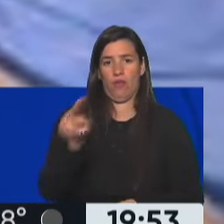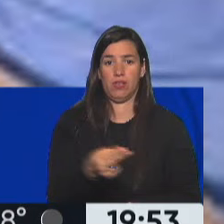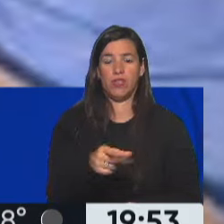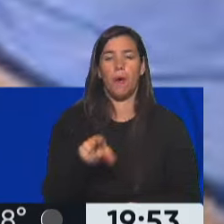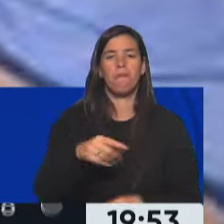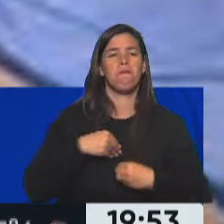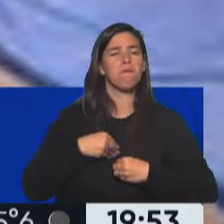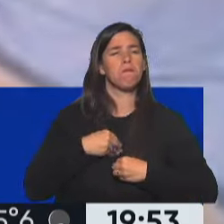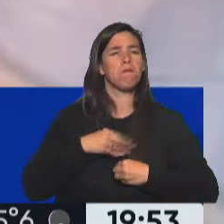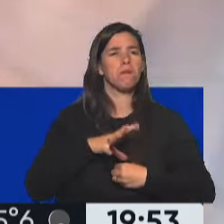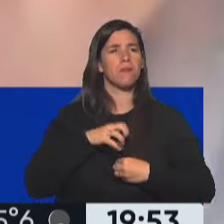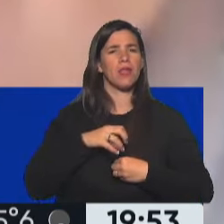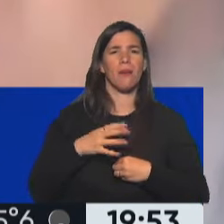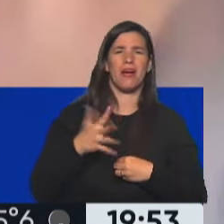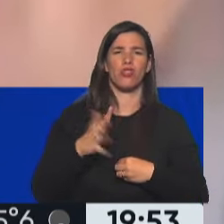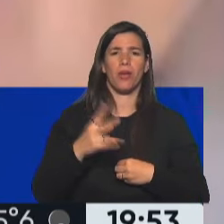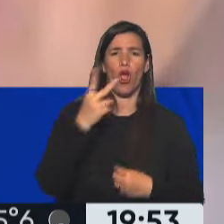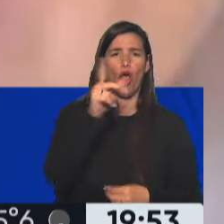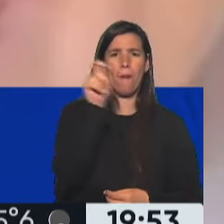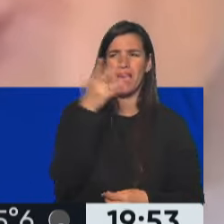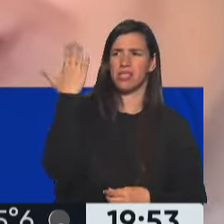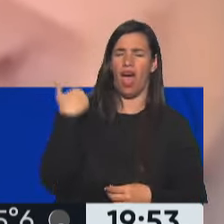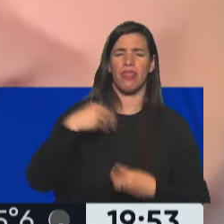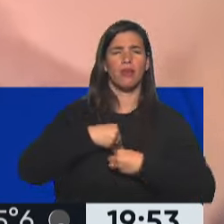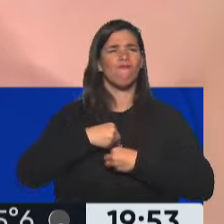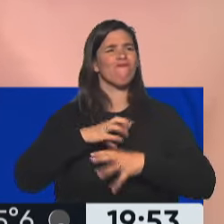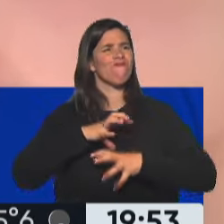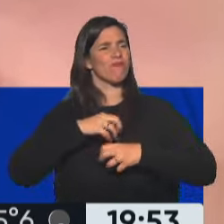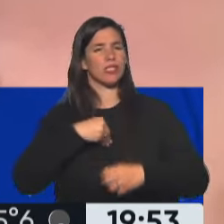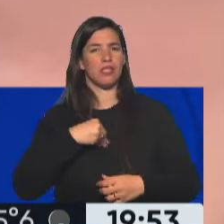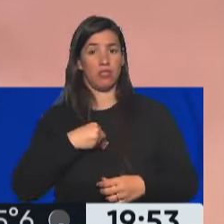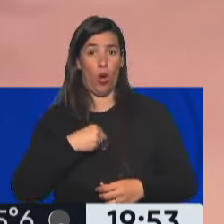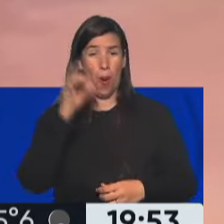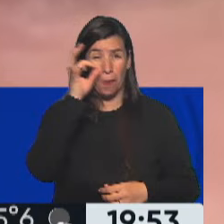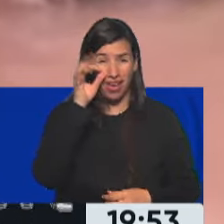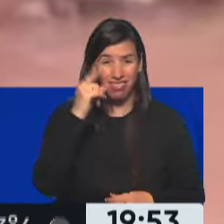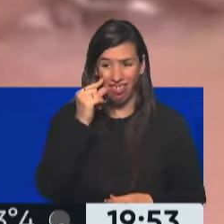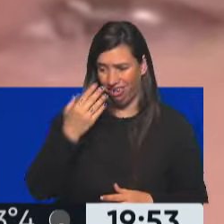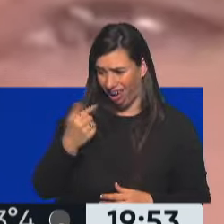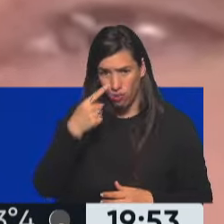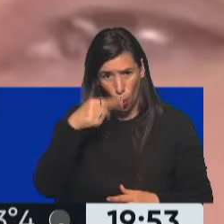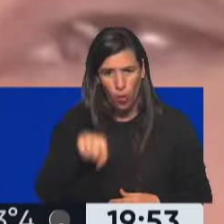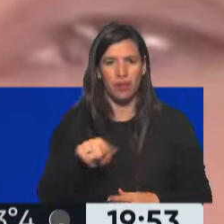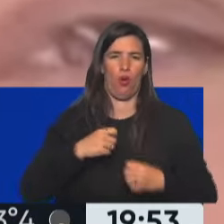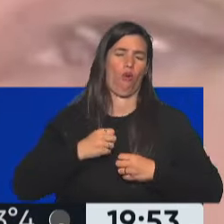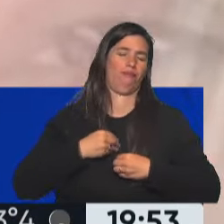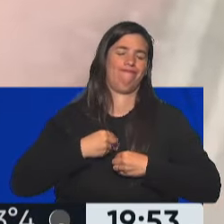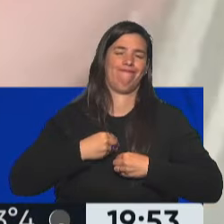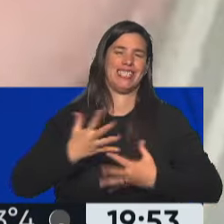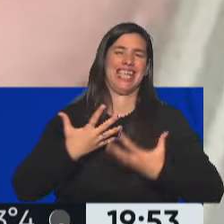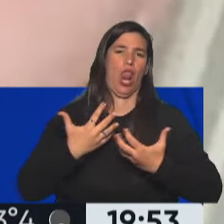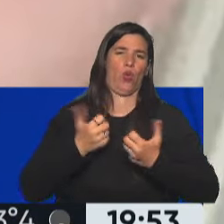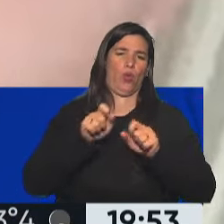de esta enfermedad hace al menos 2 meses, pero en los últimos 20 días su salud se vio agravada. La salud de Santiago, oriundo